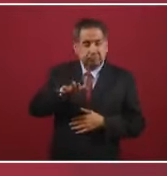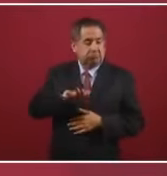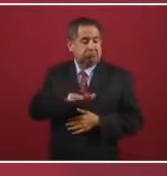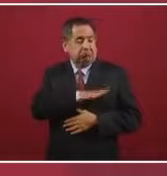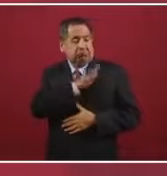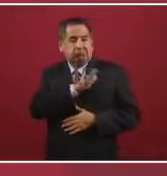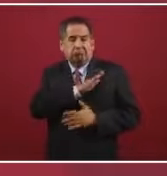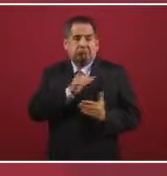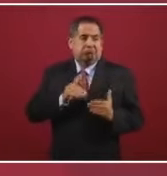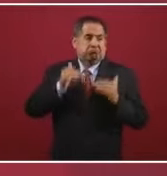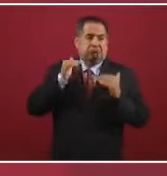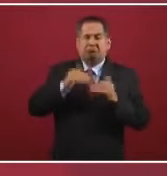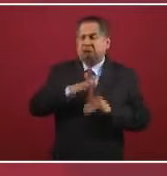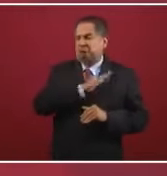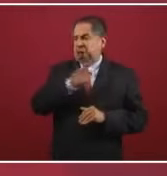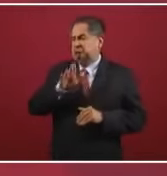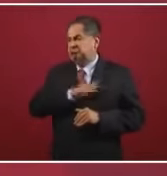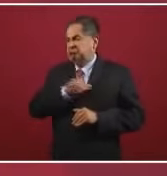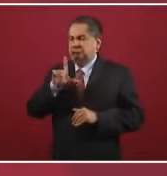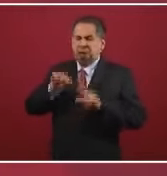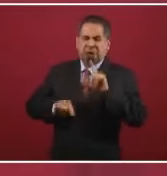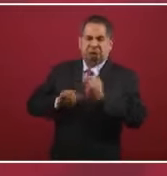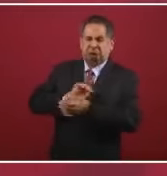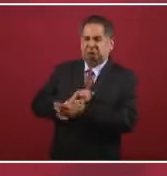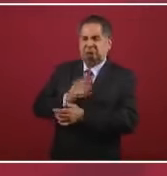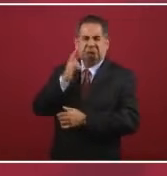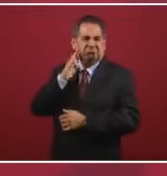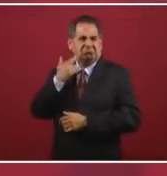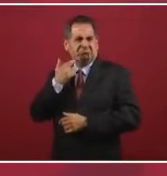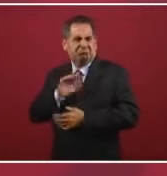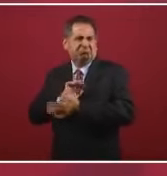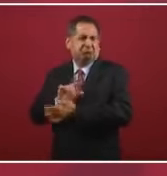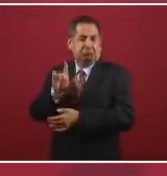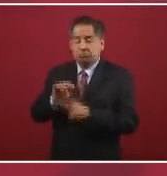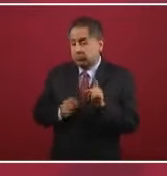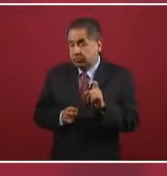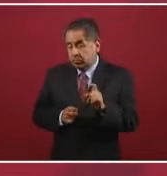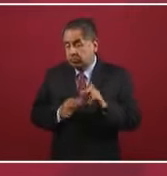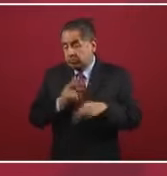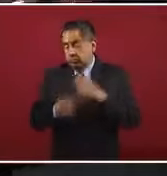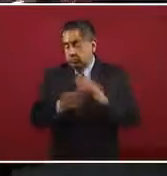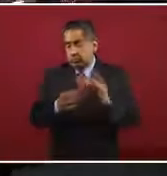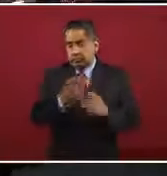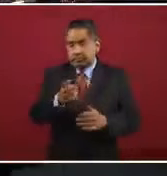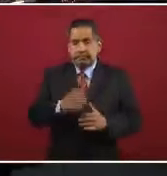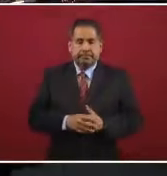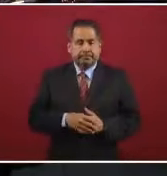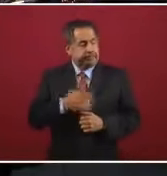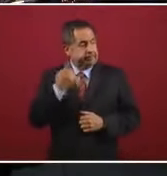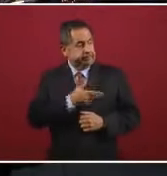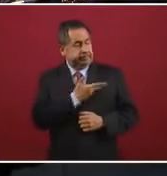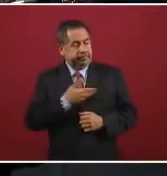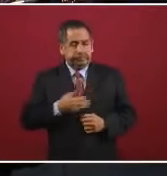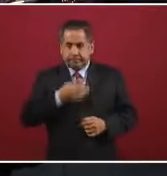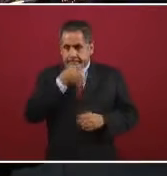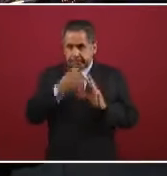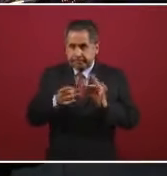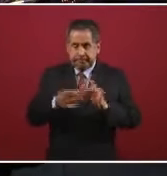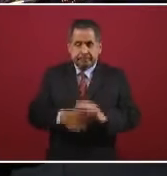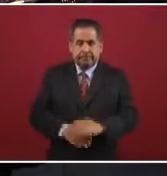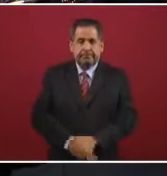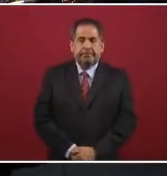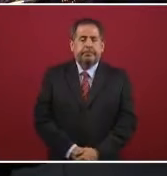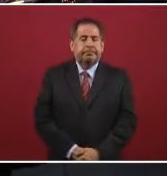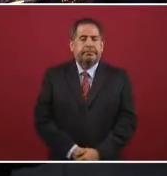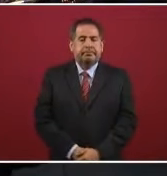blanco, que es uno de los más peligrosos que hay hoy en el mundo. Es lo que vamos a decir ahí, por instrucción del señor presidente.